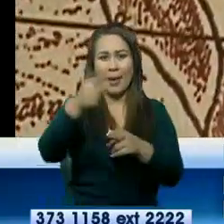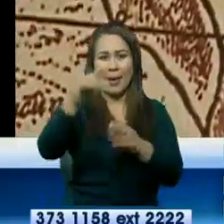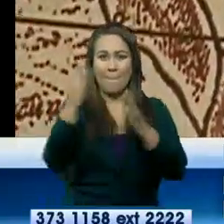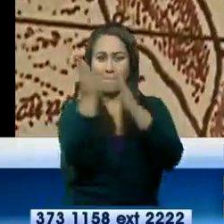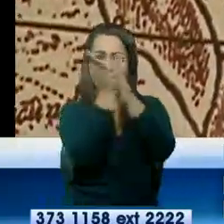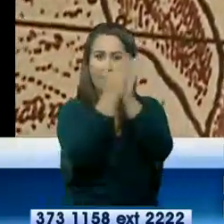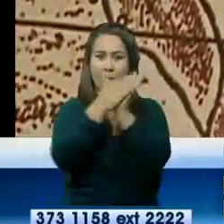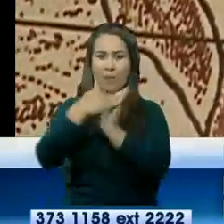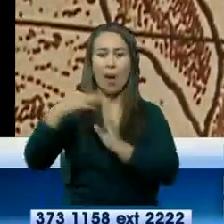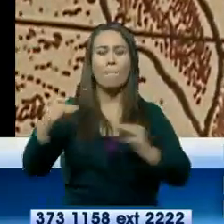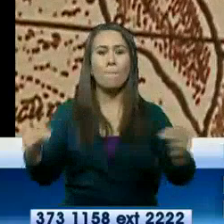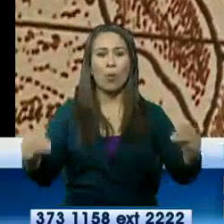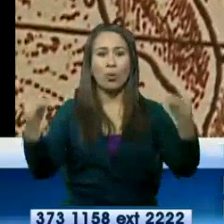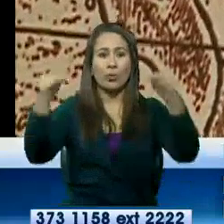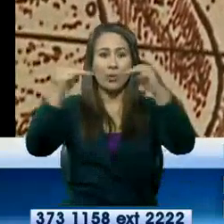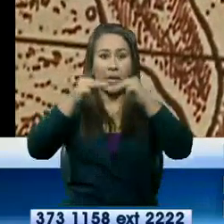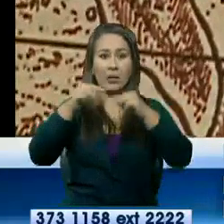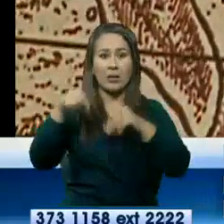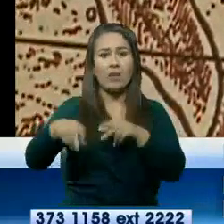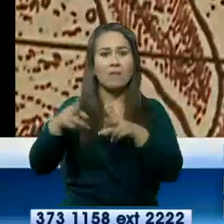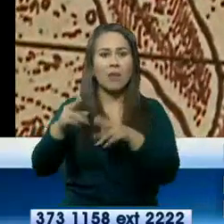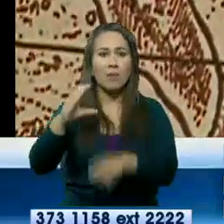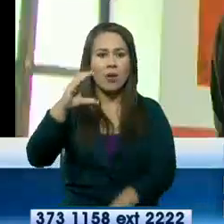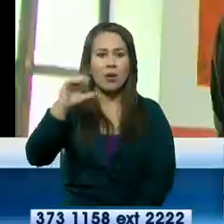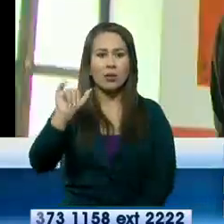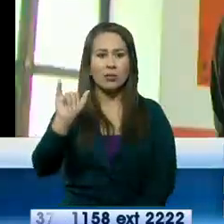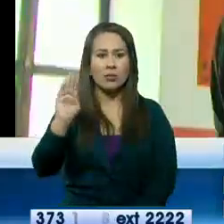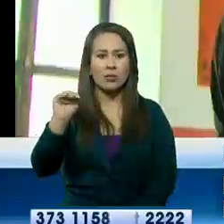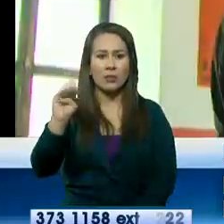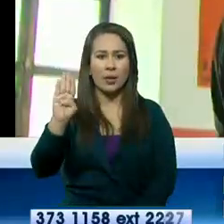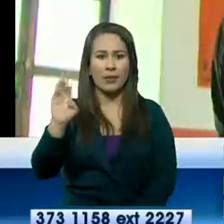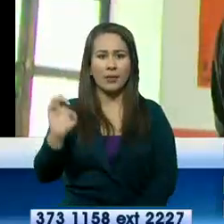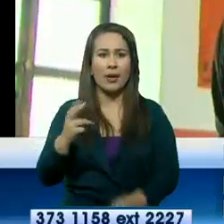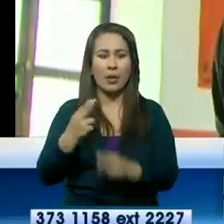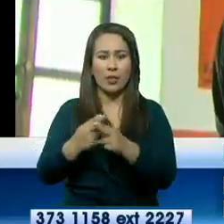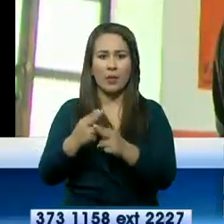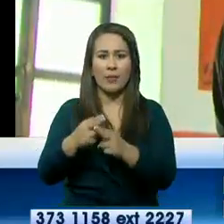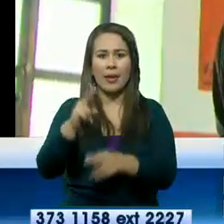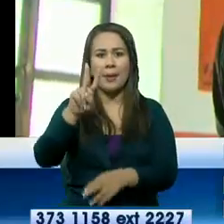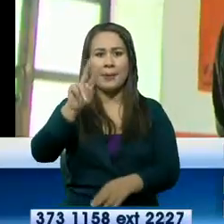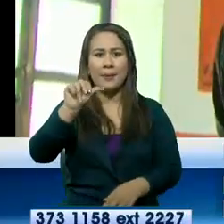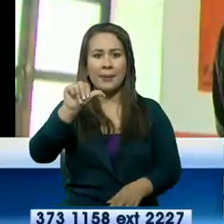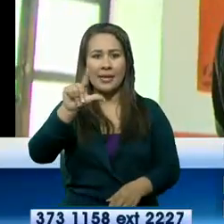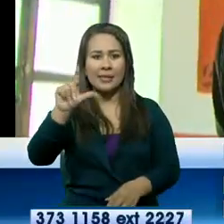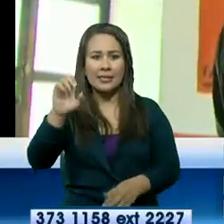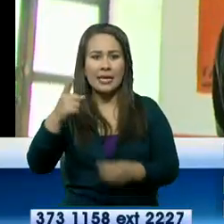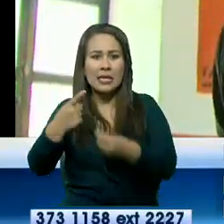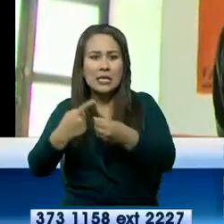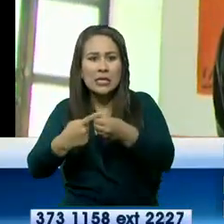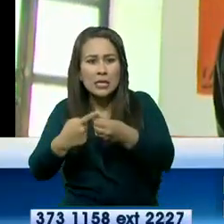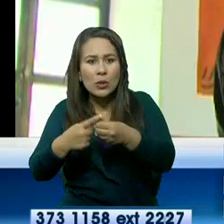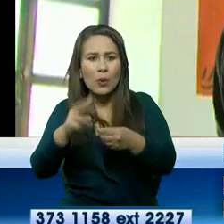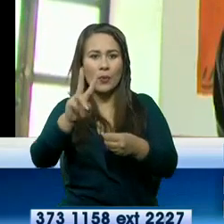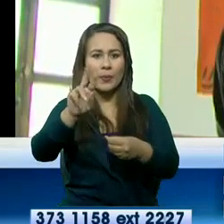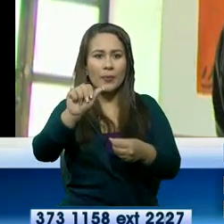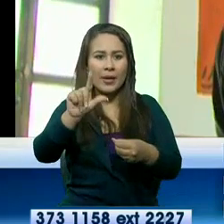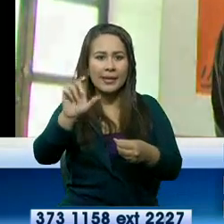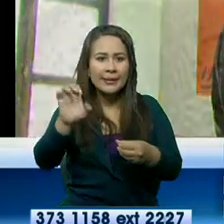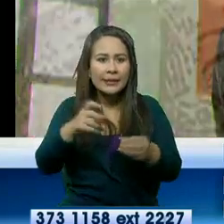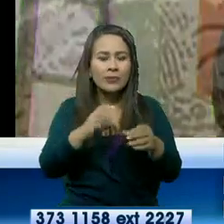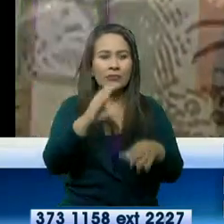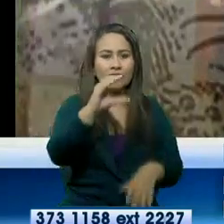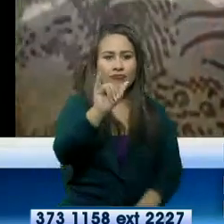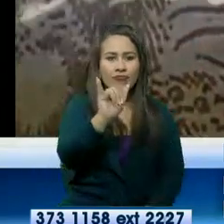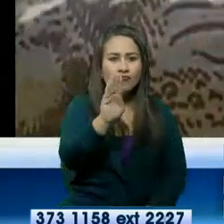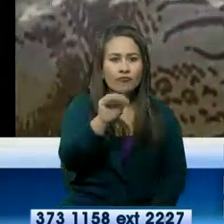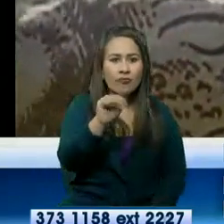aquí dentro del cantón Cayambe. Al subir a la montaña se domina el Valle de Quito, el Valle de Cayambe, se puede observar a la Antizana,